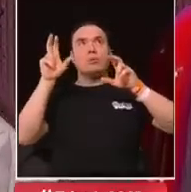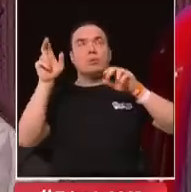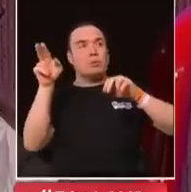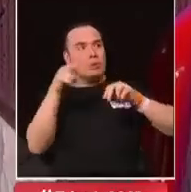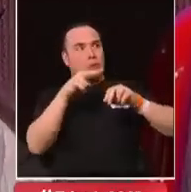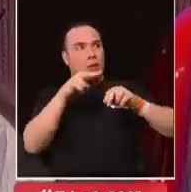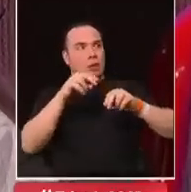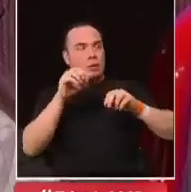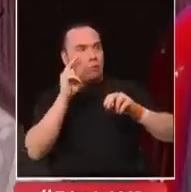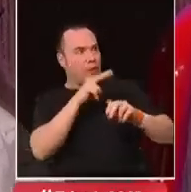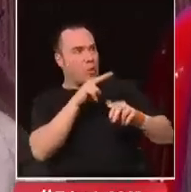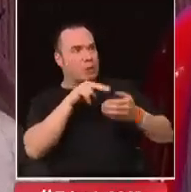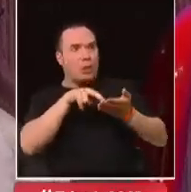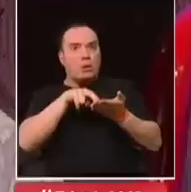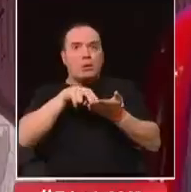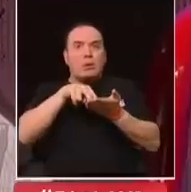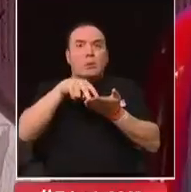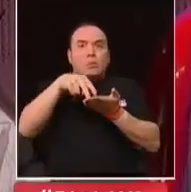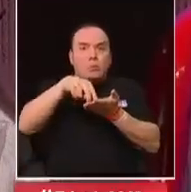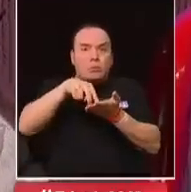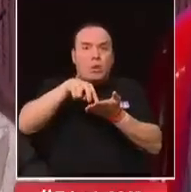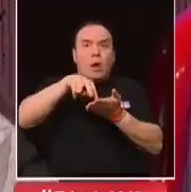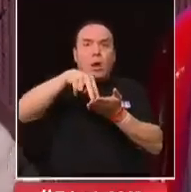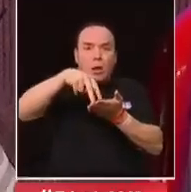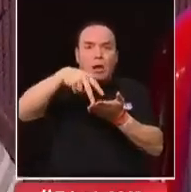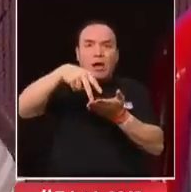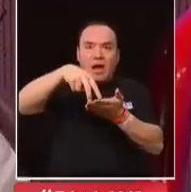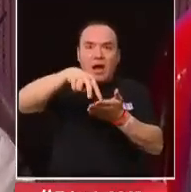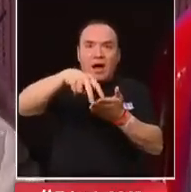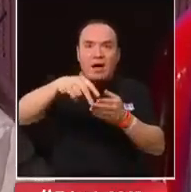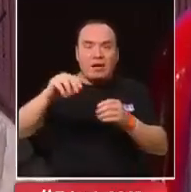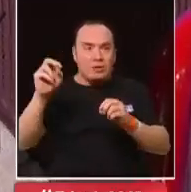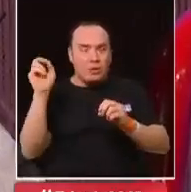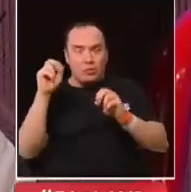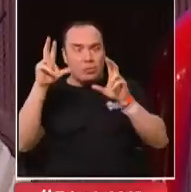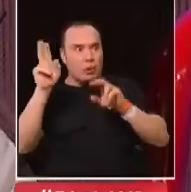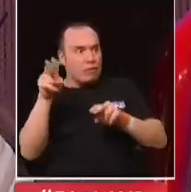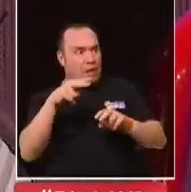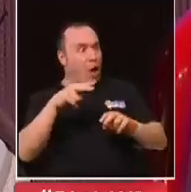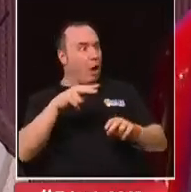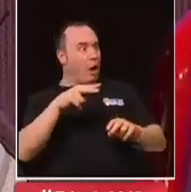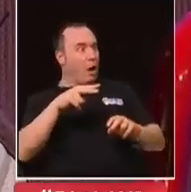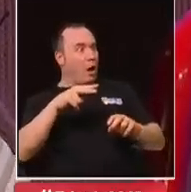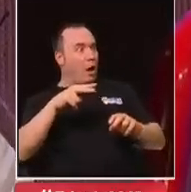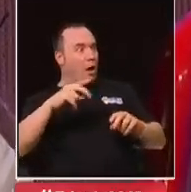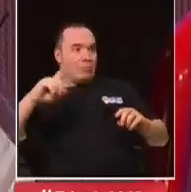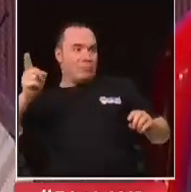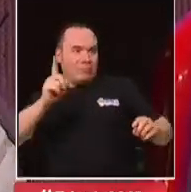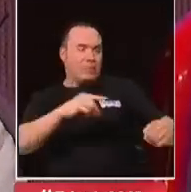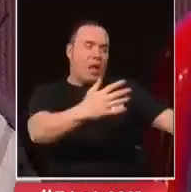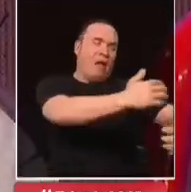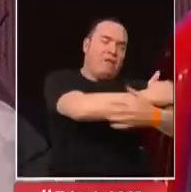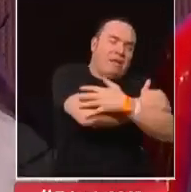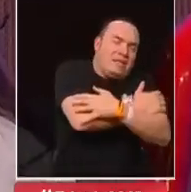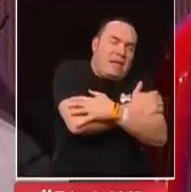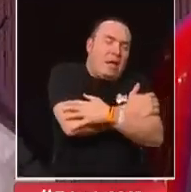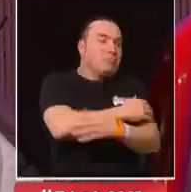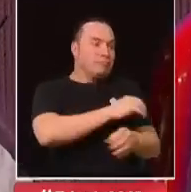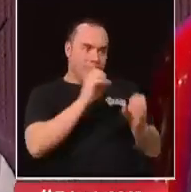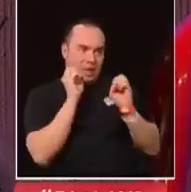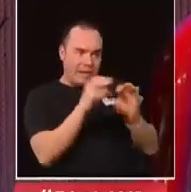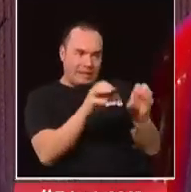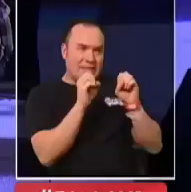dar pasitos pequeños. Y yo me desperté y llegué y lo abracé y yo dije, ya, te voy a enseñar. Y lo agarré y le